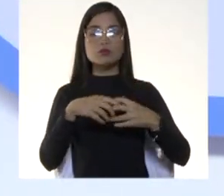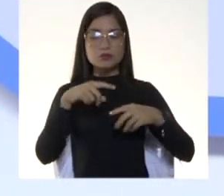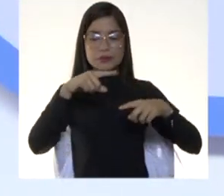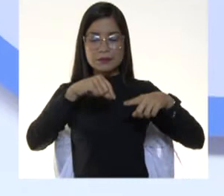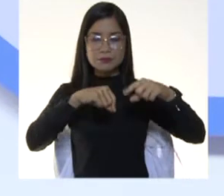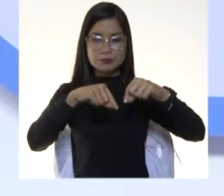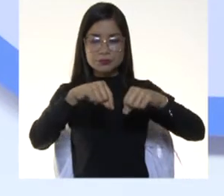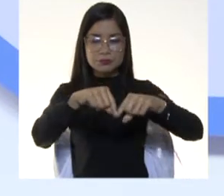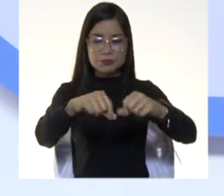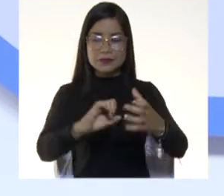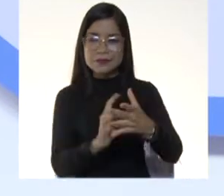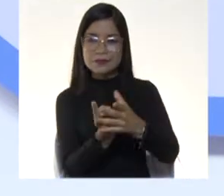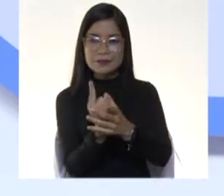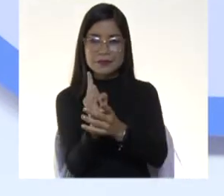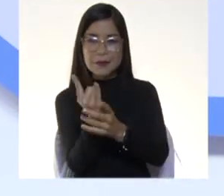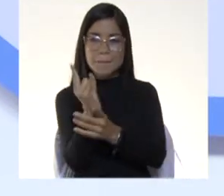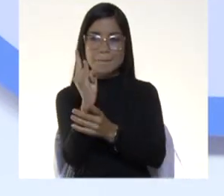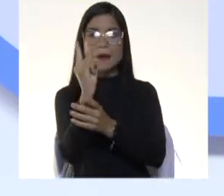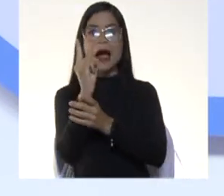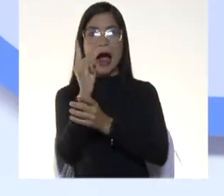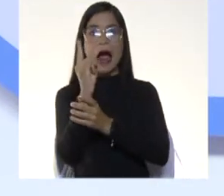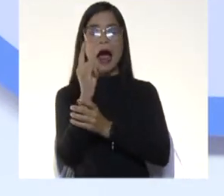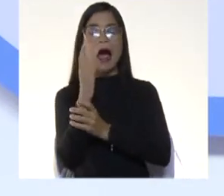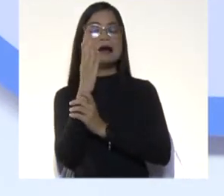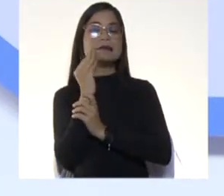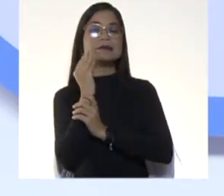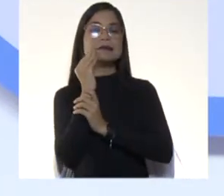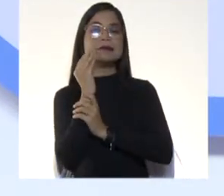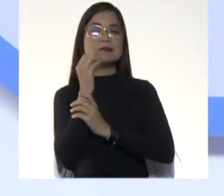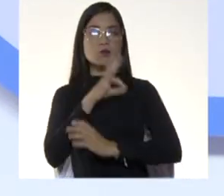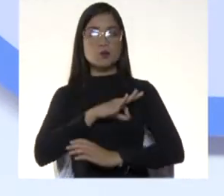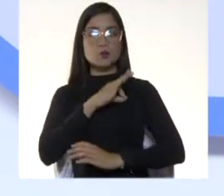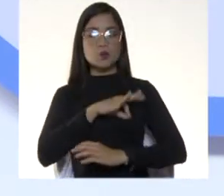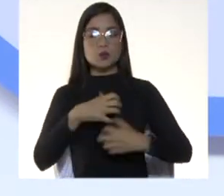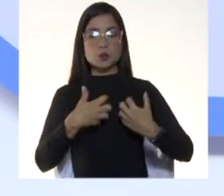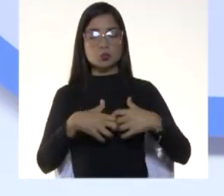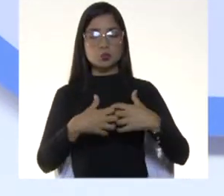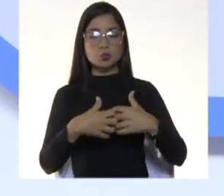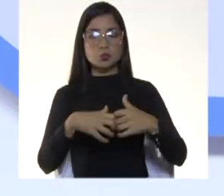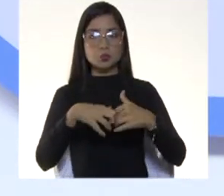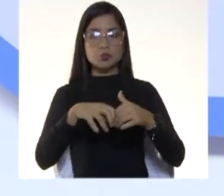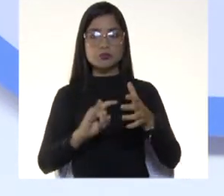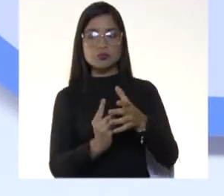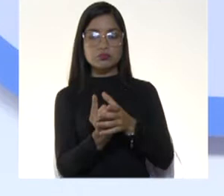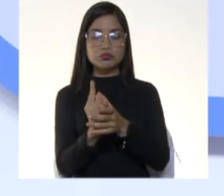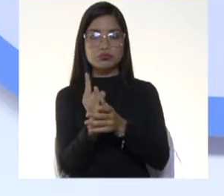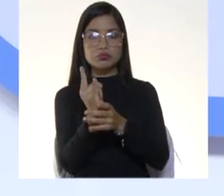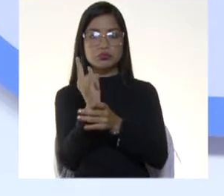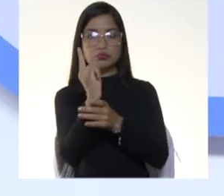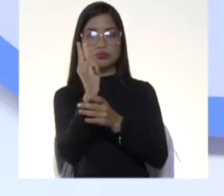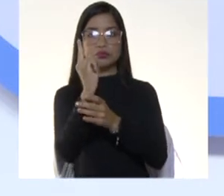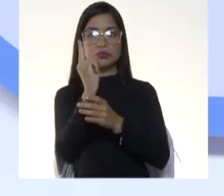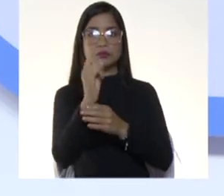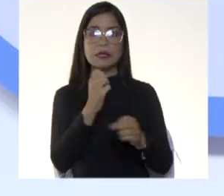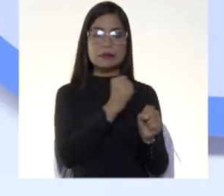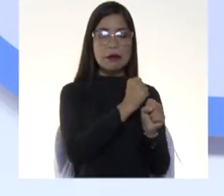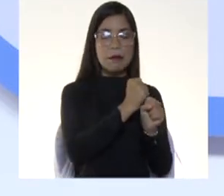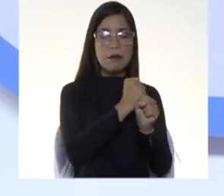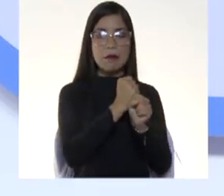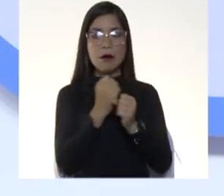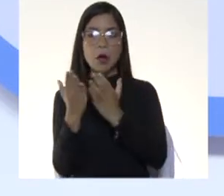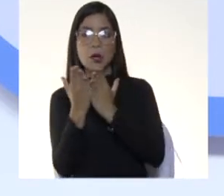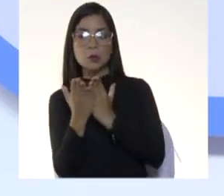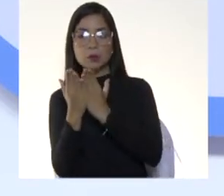compañero tenía una experiencia socioproductiva en la siembra, empezó a relacionarlo de trabajar y estudiar. Resulta que